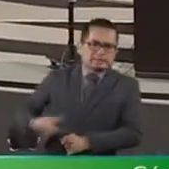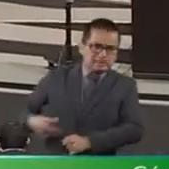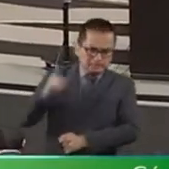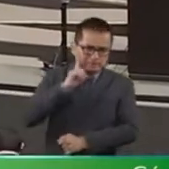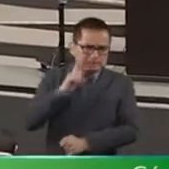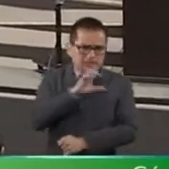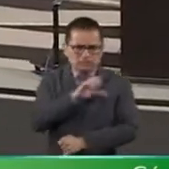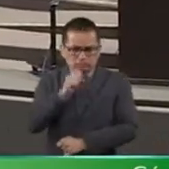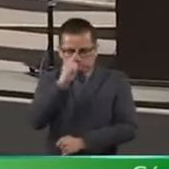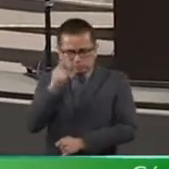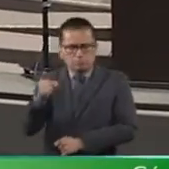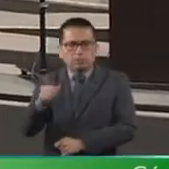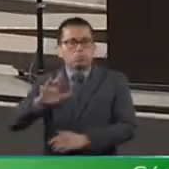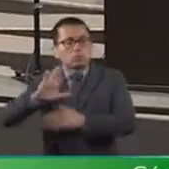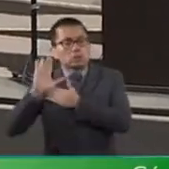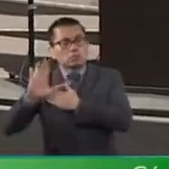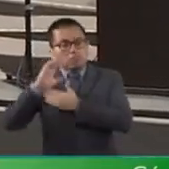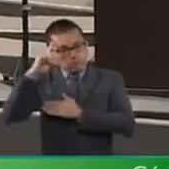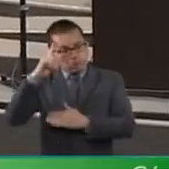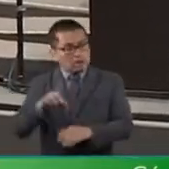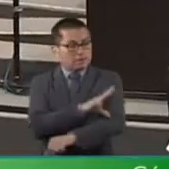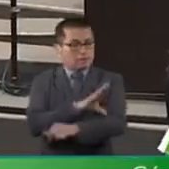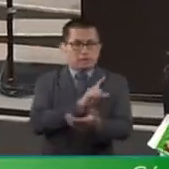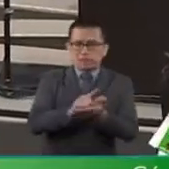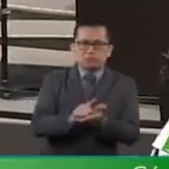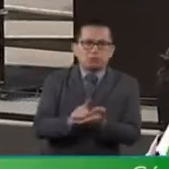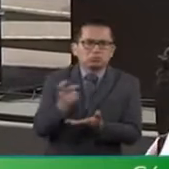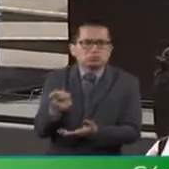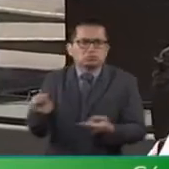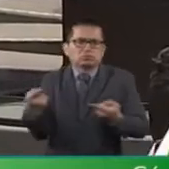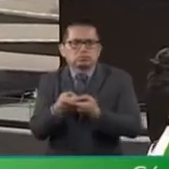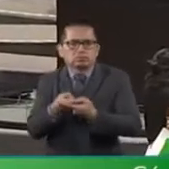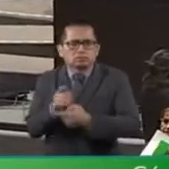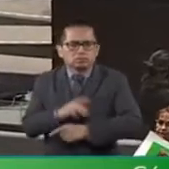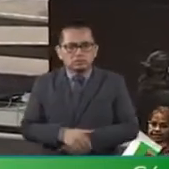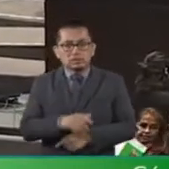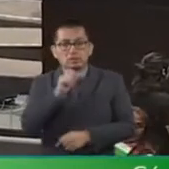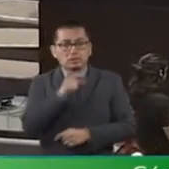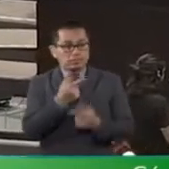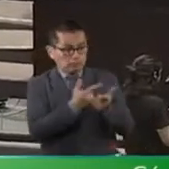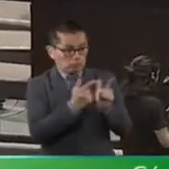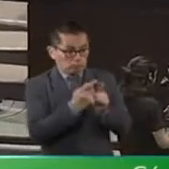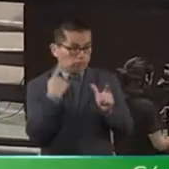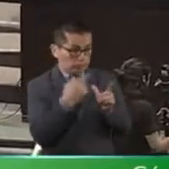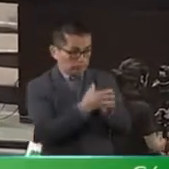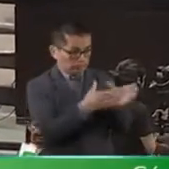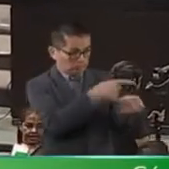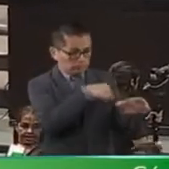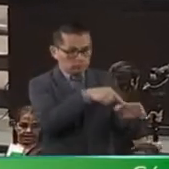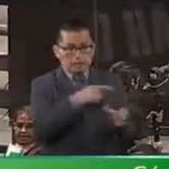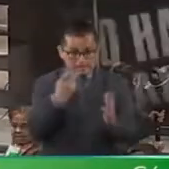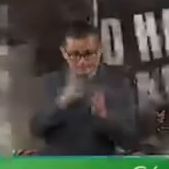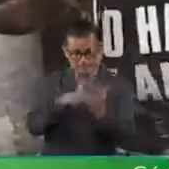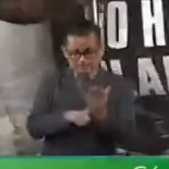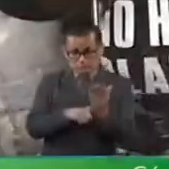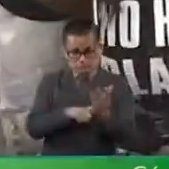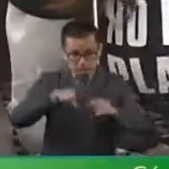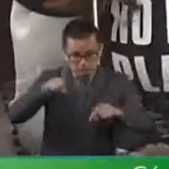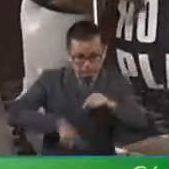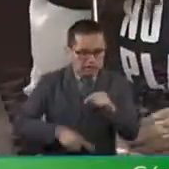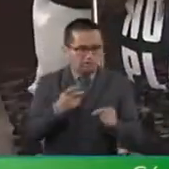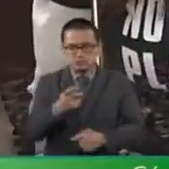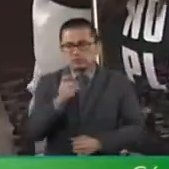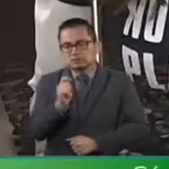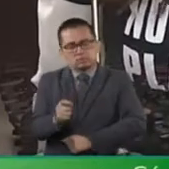de protesta. También con esta mayoría que quitó del dictamen esta obligación, están condenando a varias